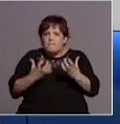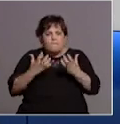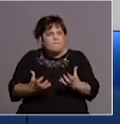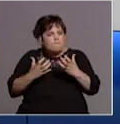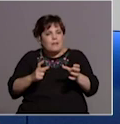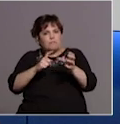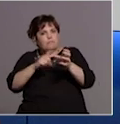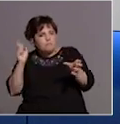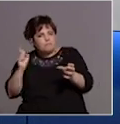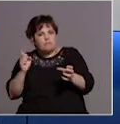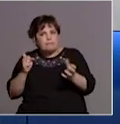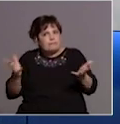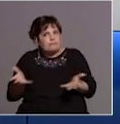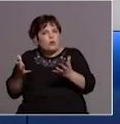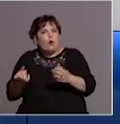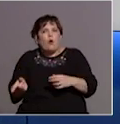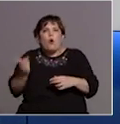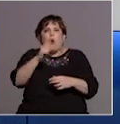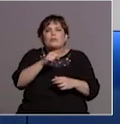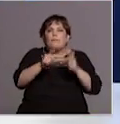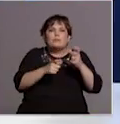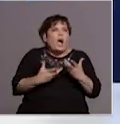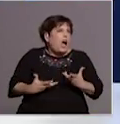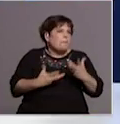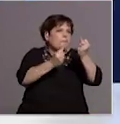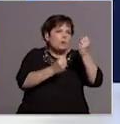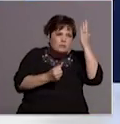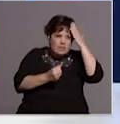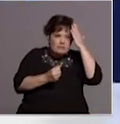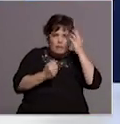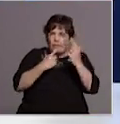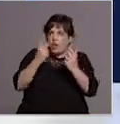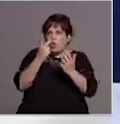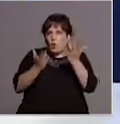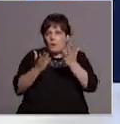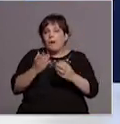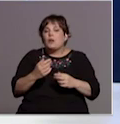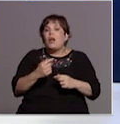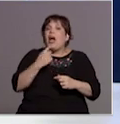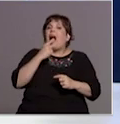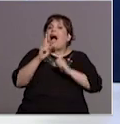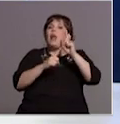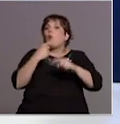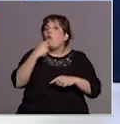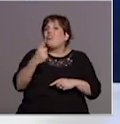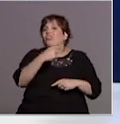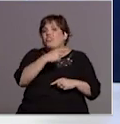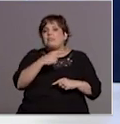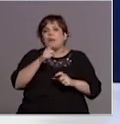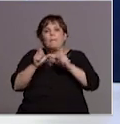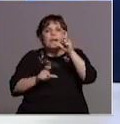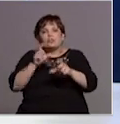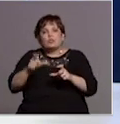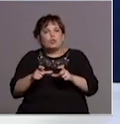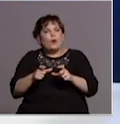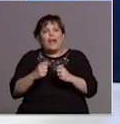han apoyado del otro lado del atlántico a trámite comparable sí porque algunos analistas hablan de la existencia de un populismo de